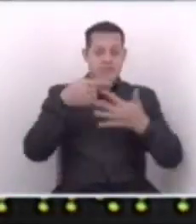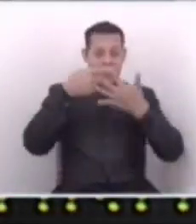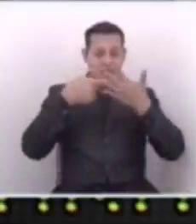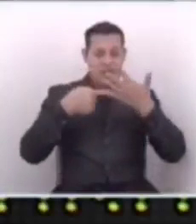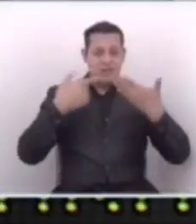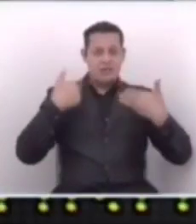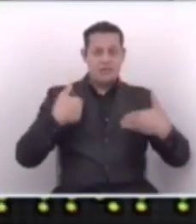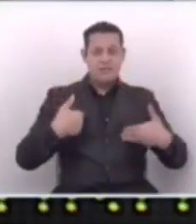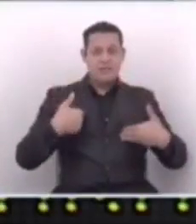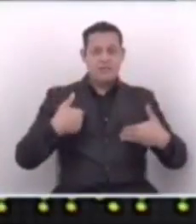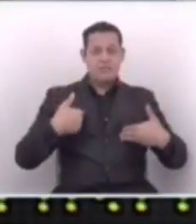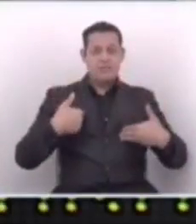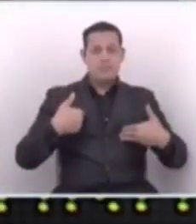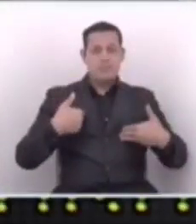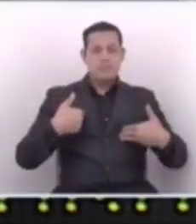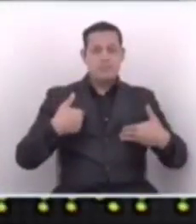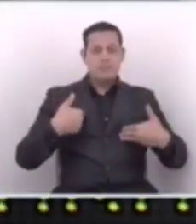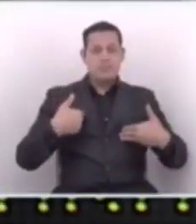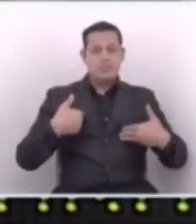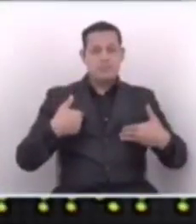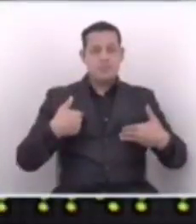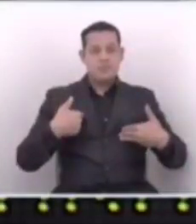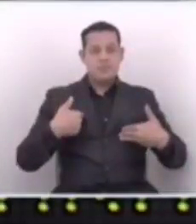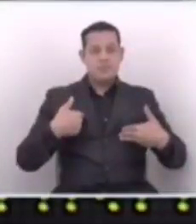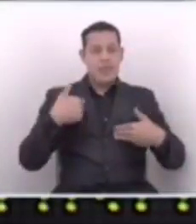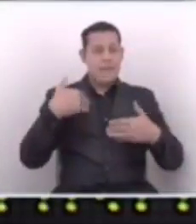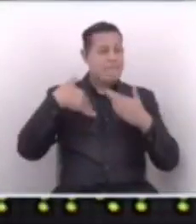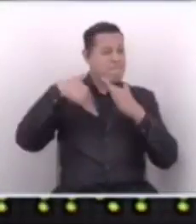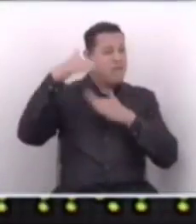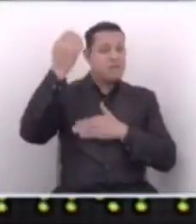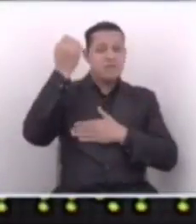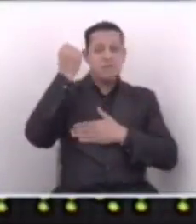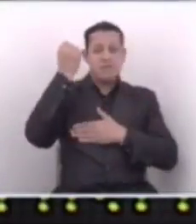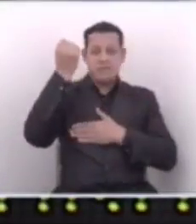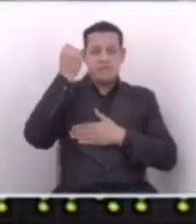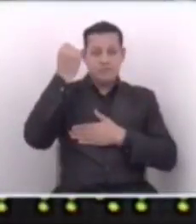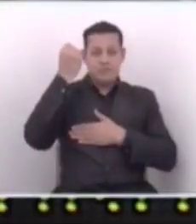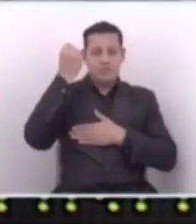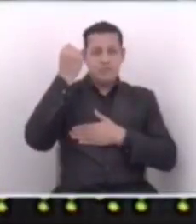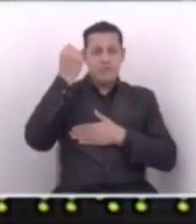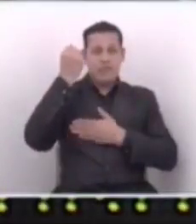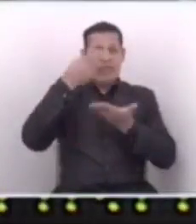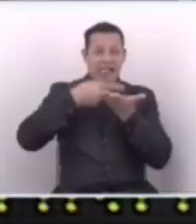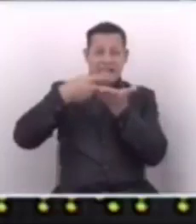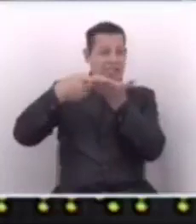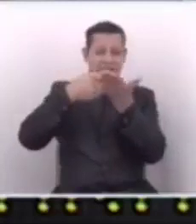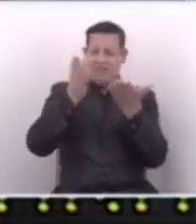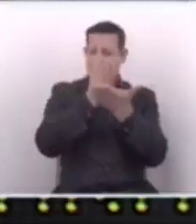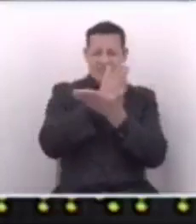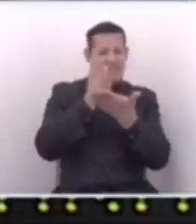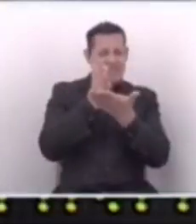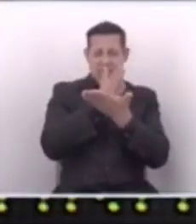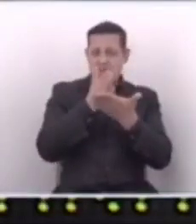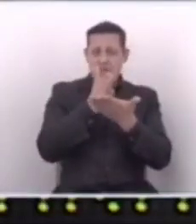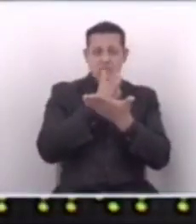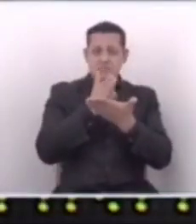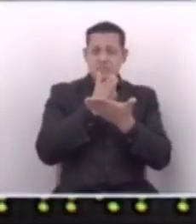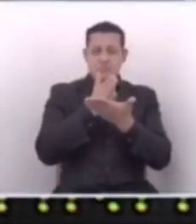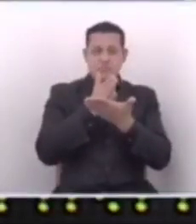El derecho humano más importante, sin discusión